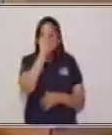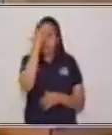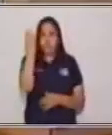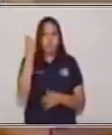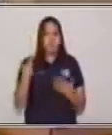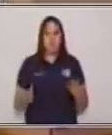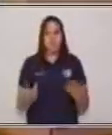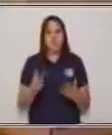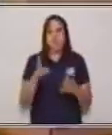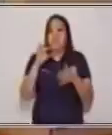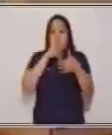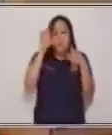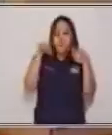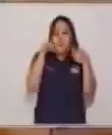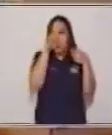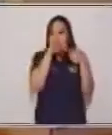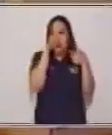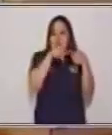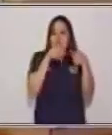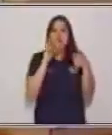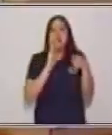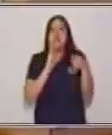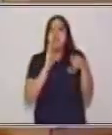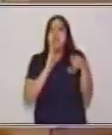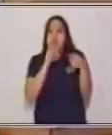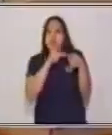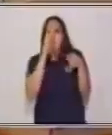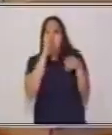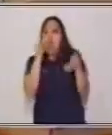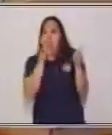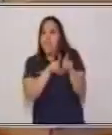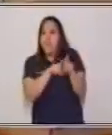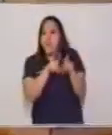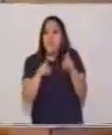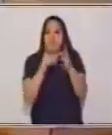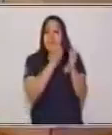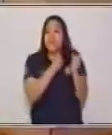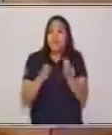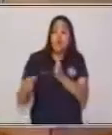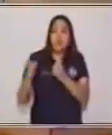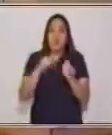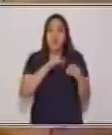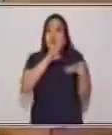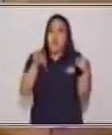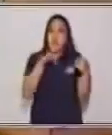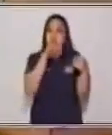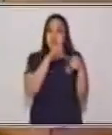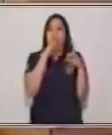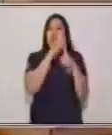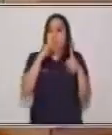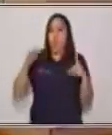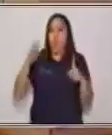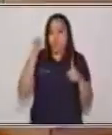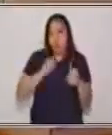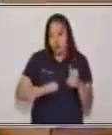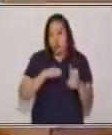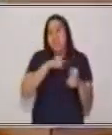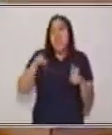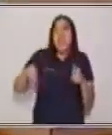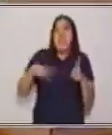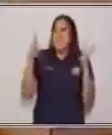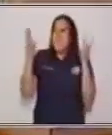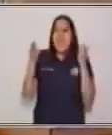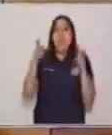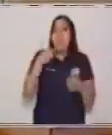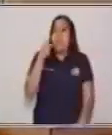predicativo, que aunque no sea el actante del verbo en sí, aplica también dentro de la estructura de mi predicado. Muy bien, tomando